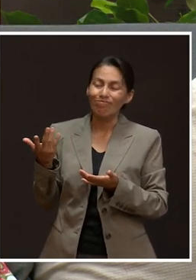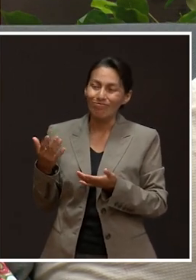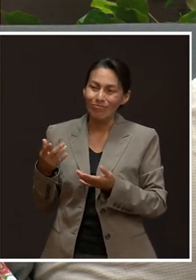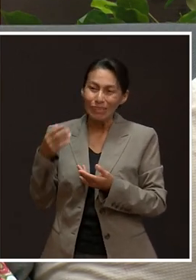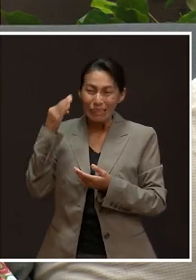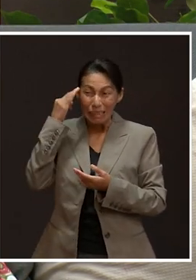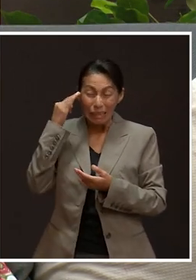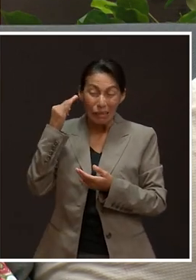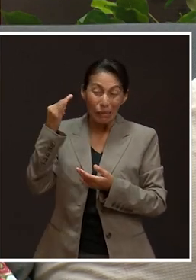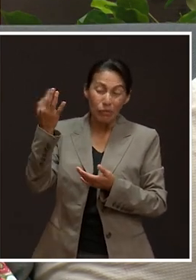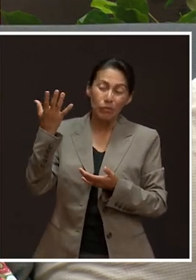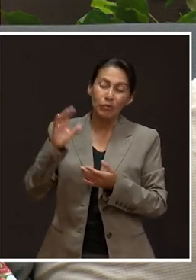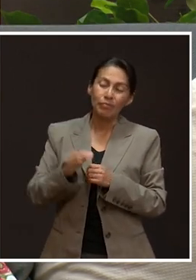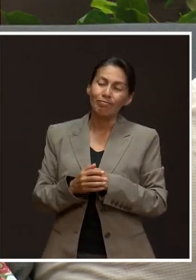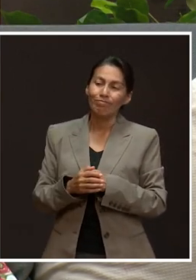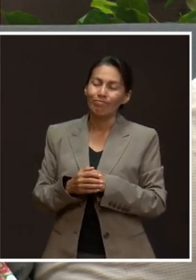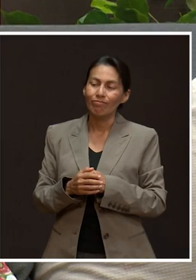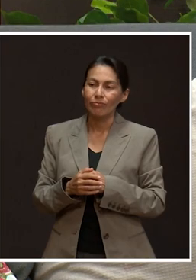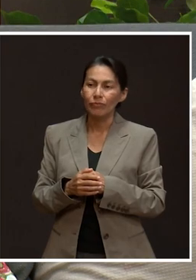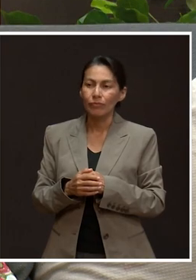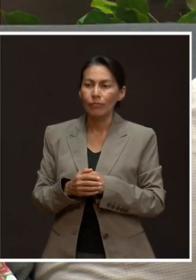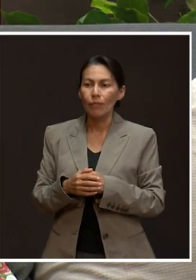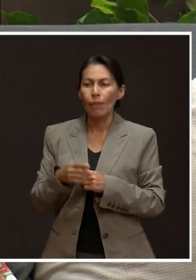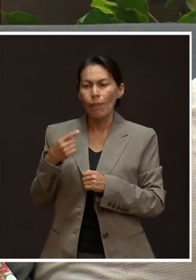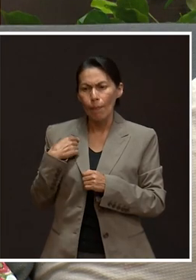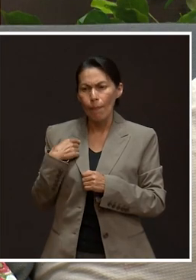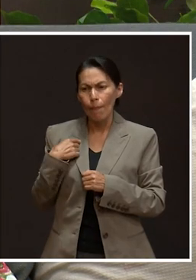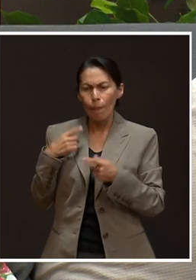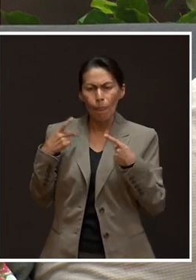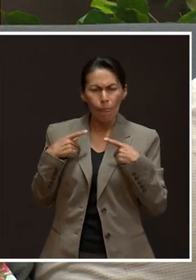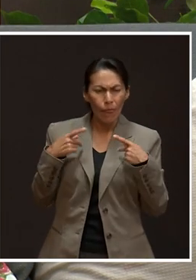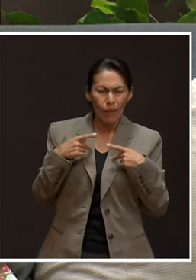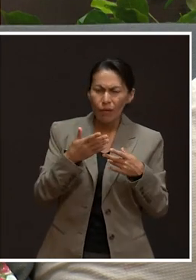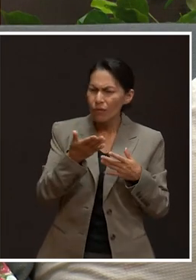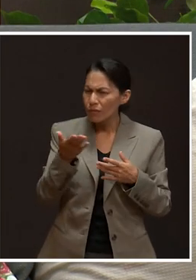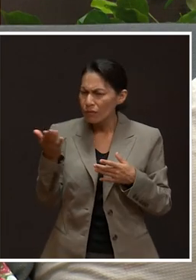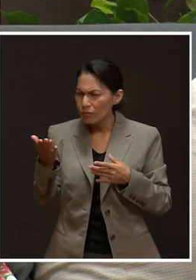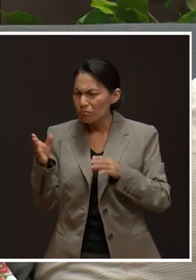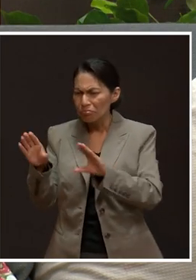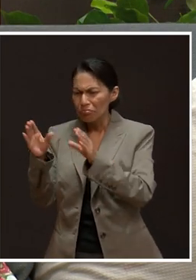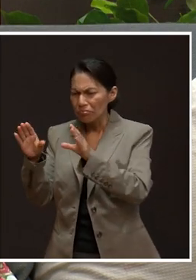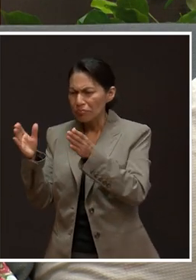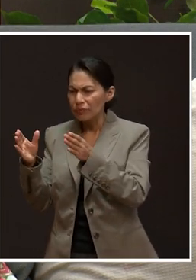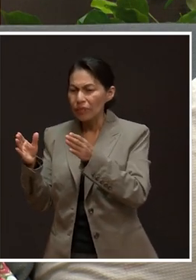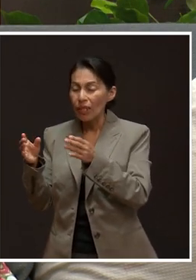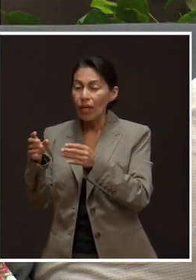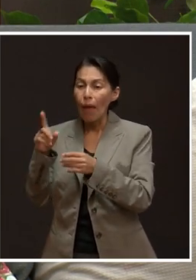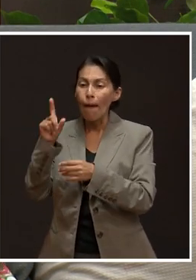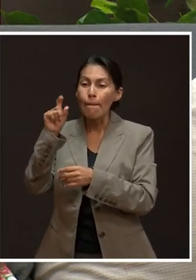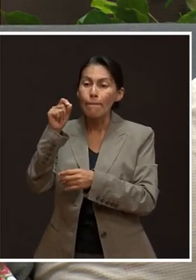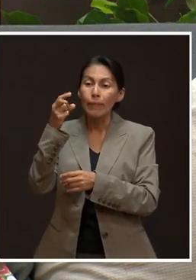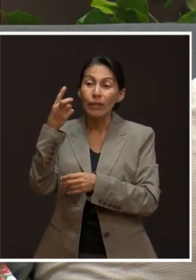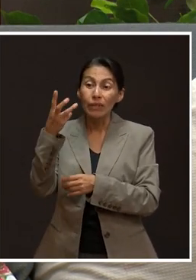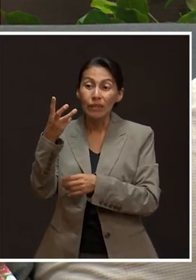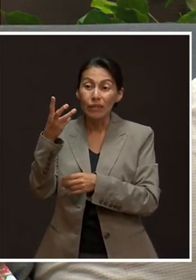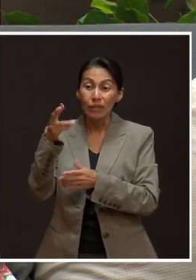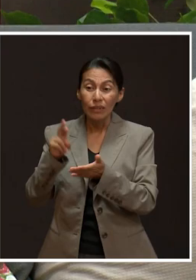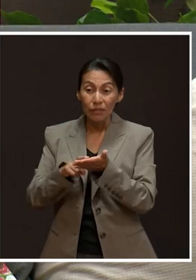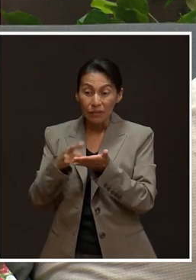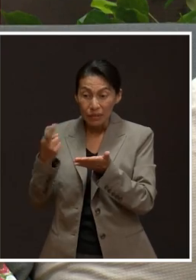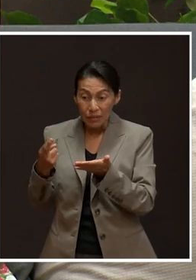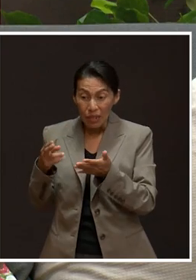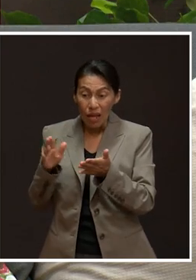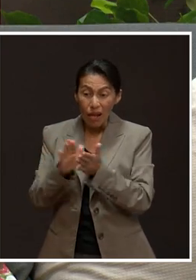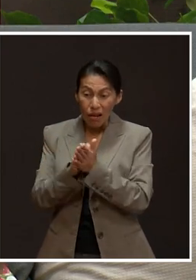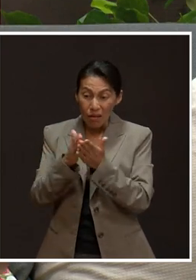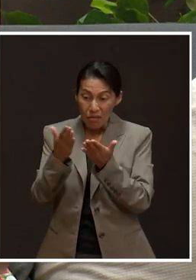mucho tiempo. Y esa vez yo le estaba colportando a las personas y solamente 23 revistas. Y yo